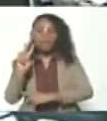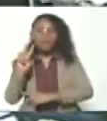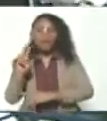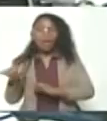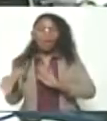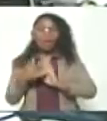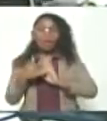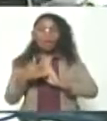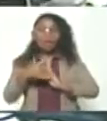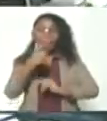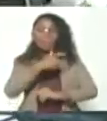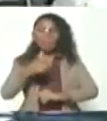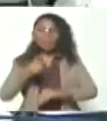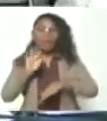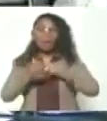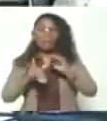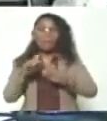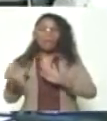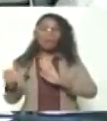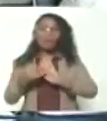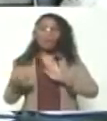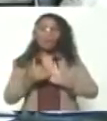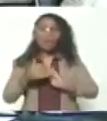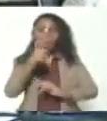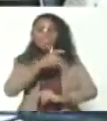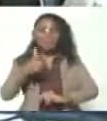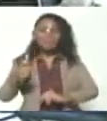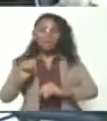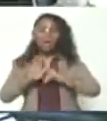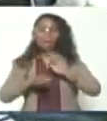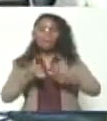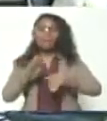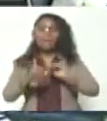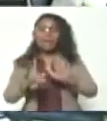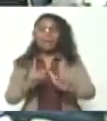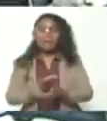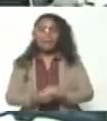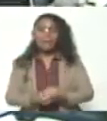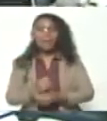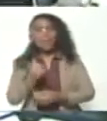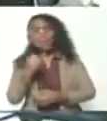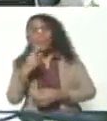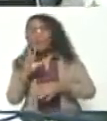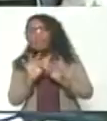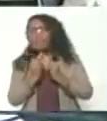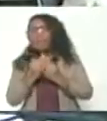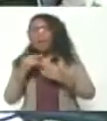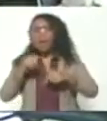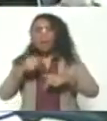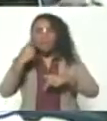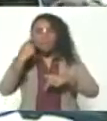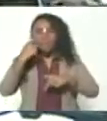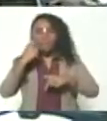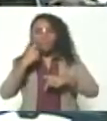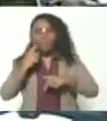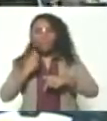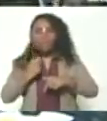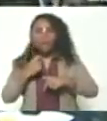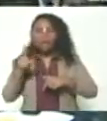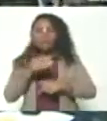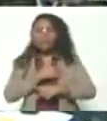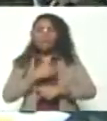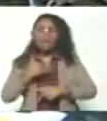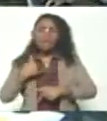de a pie. Es contra la gente de a pie. ¿Cuántas familias hoy están llorando a sus